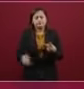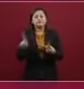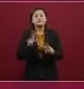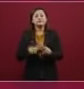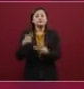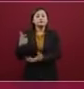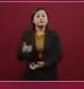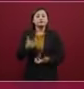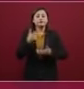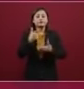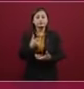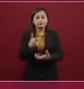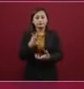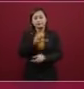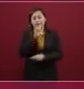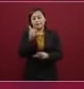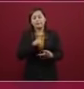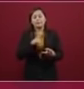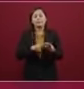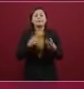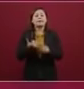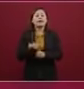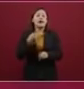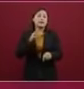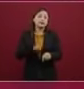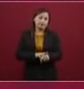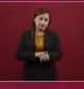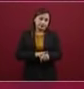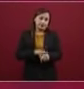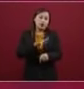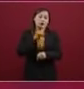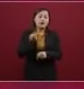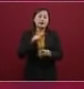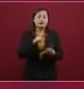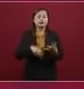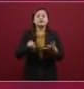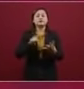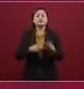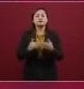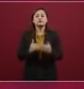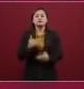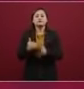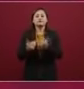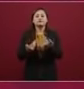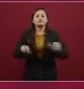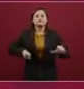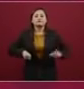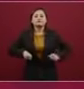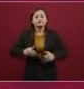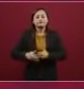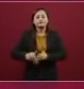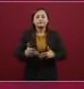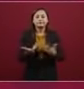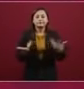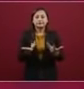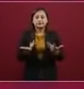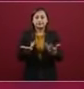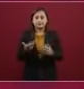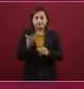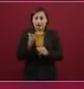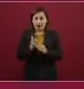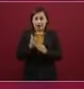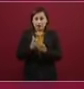proceso administrativo y luego está el proceso operativo. Ahorita estamos caminando en paralelo en